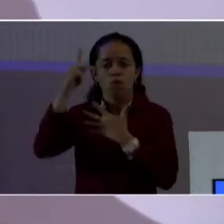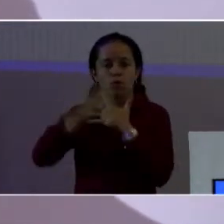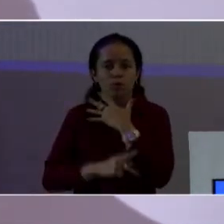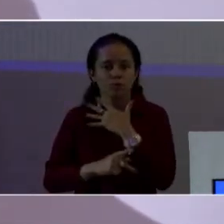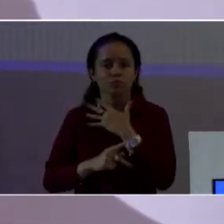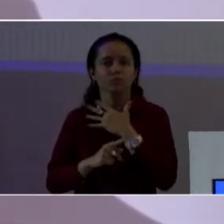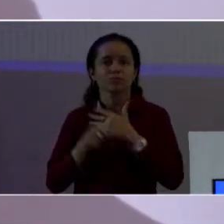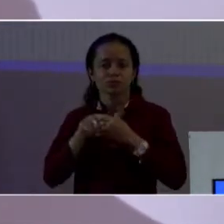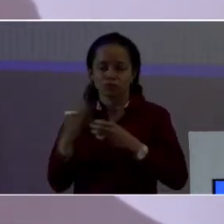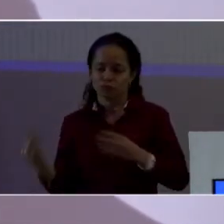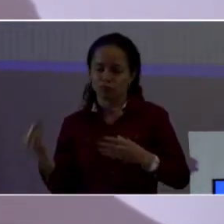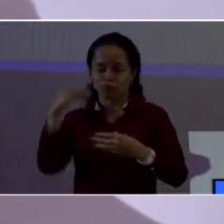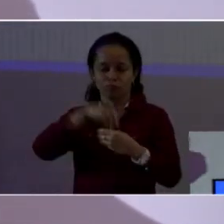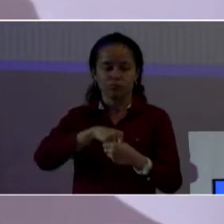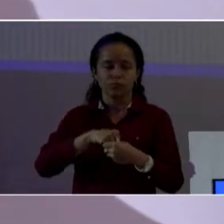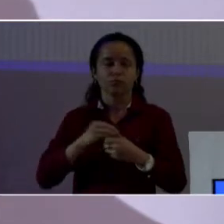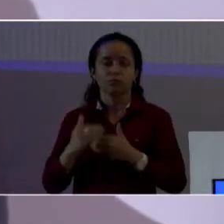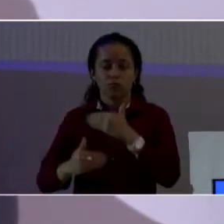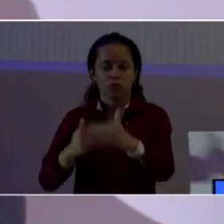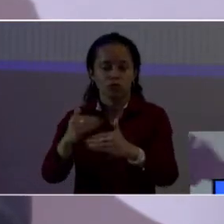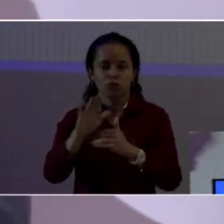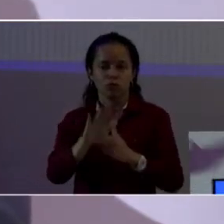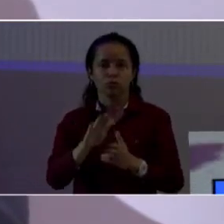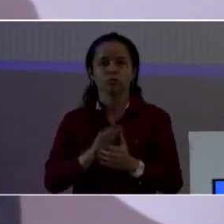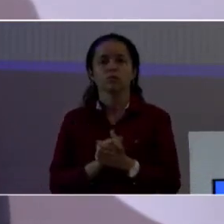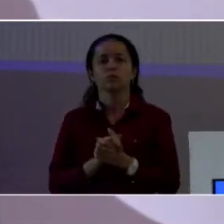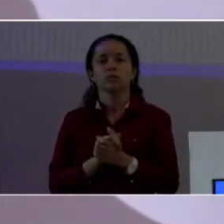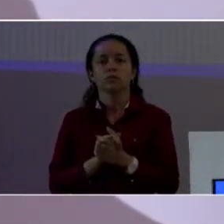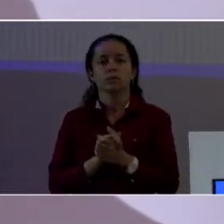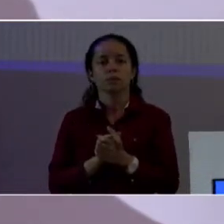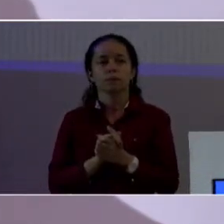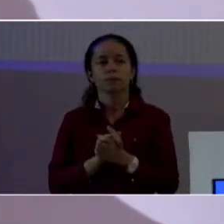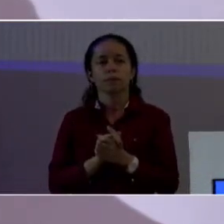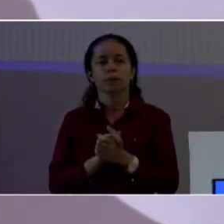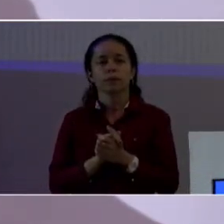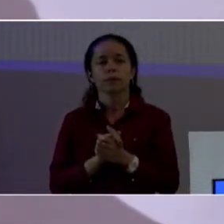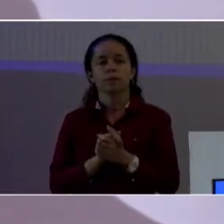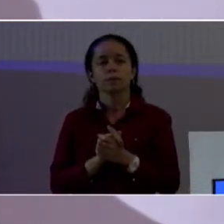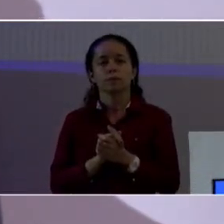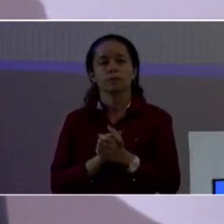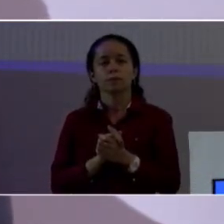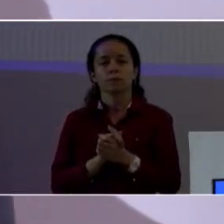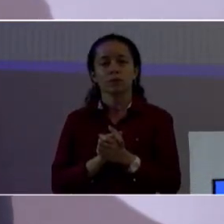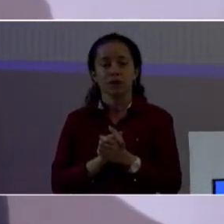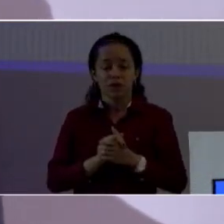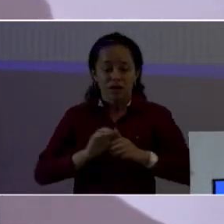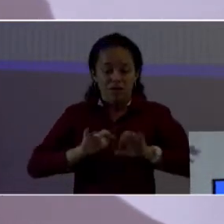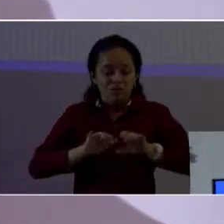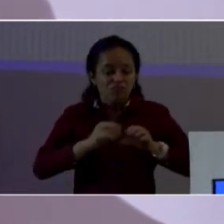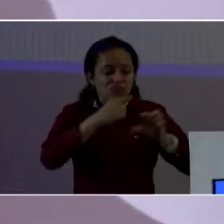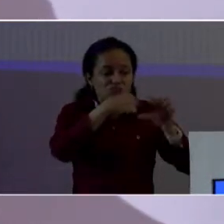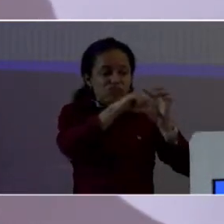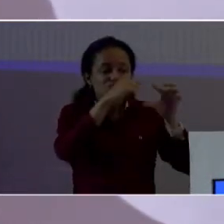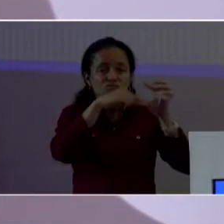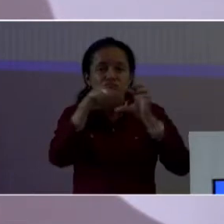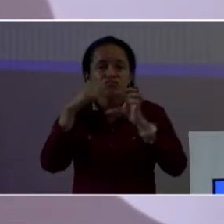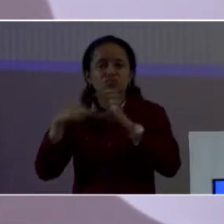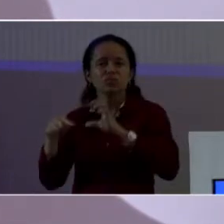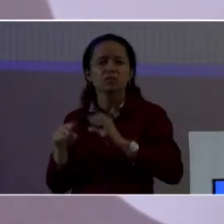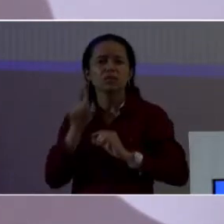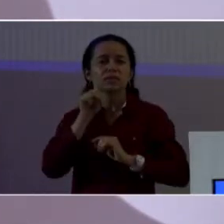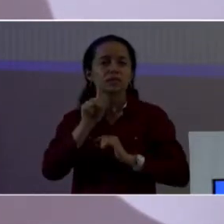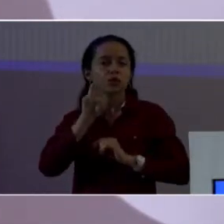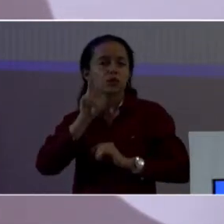de reintegración y reincorporación. Entonces, en transferencias se hizo una apropiación